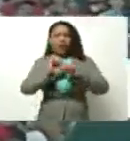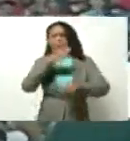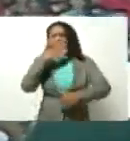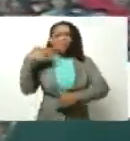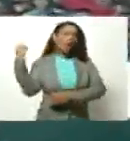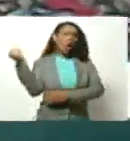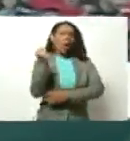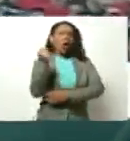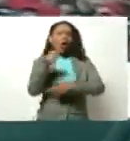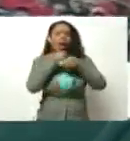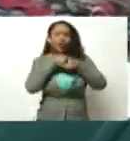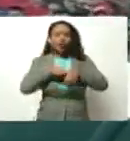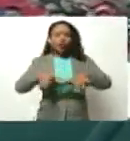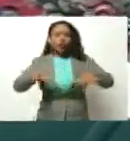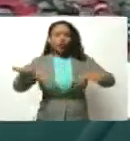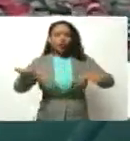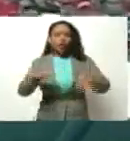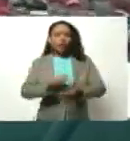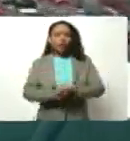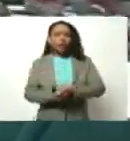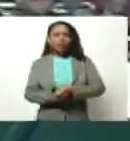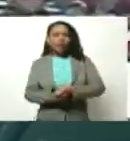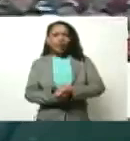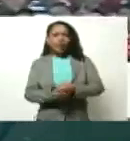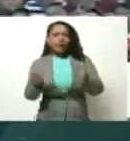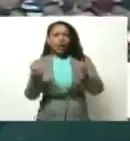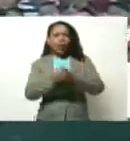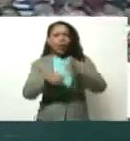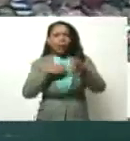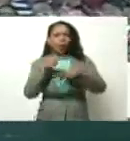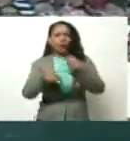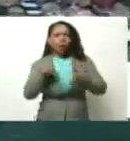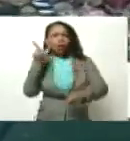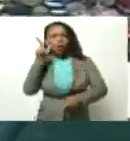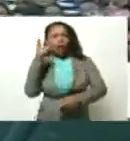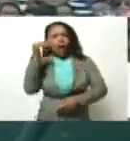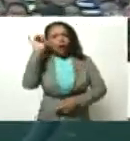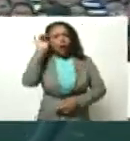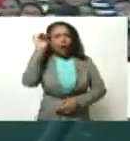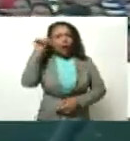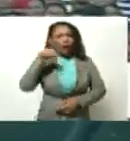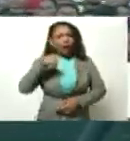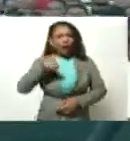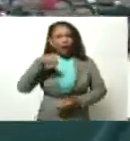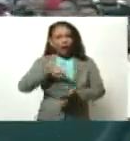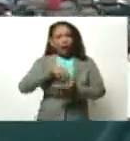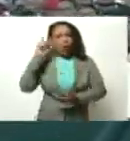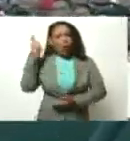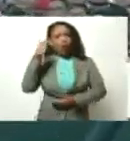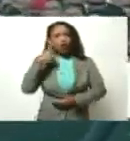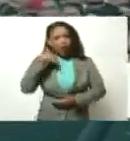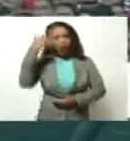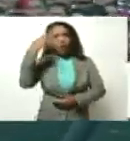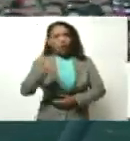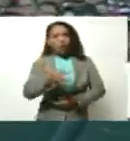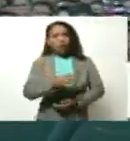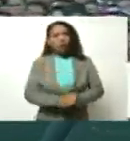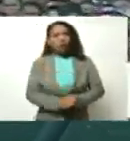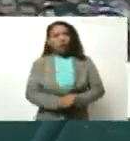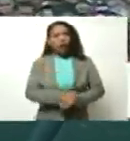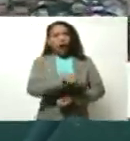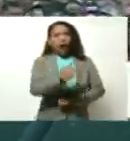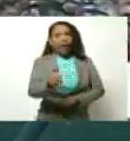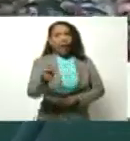mejor estructura de partido que haya existido en el estado guárico Estoy seguro que